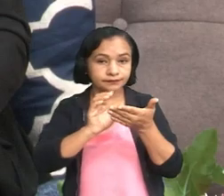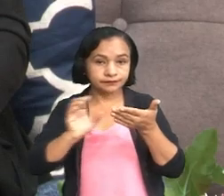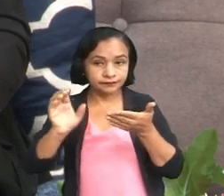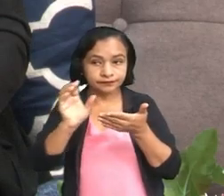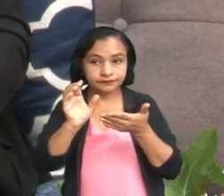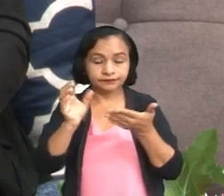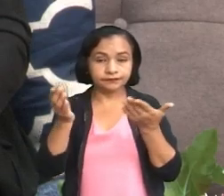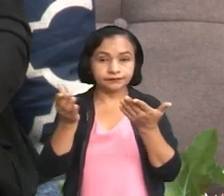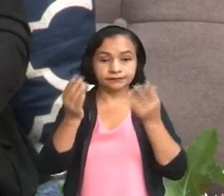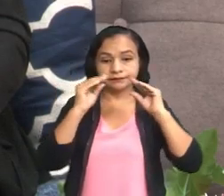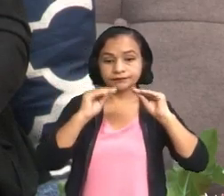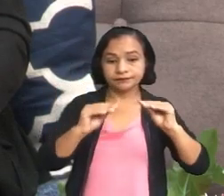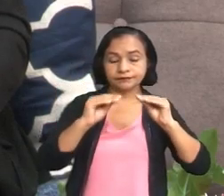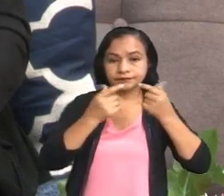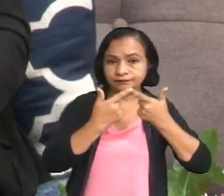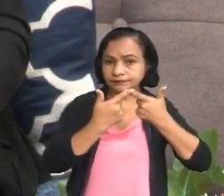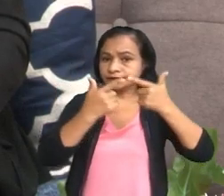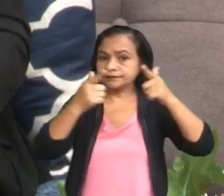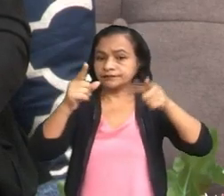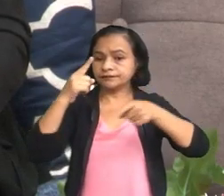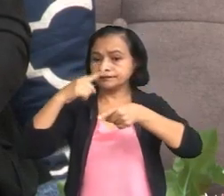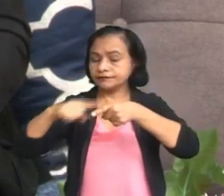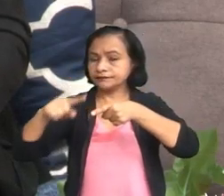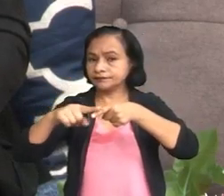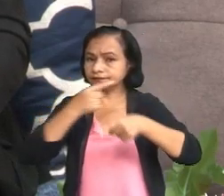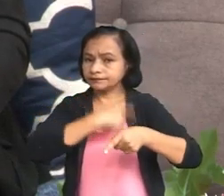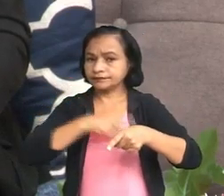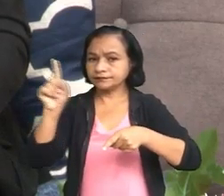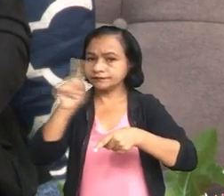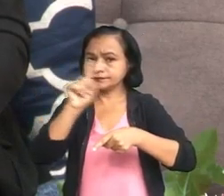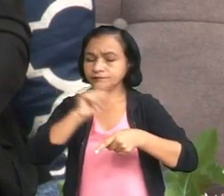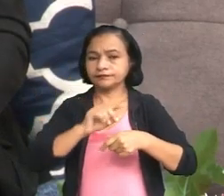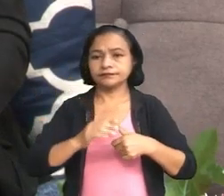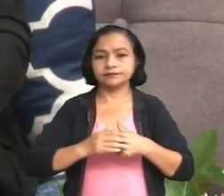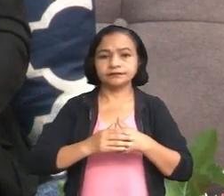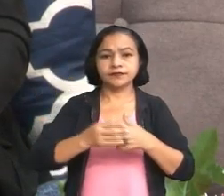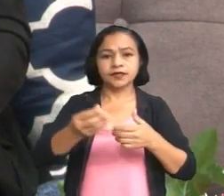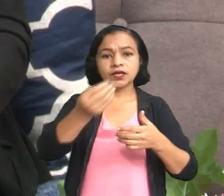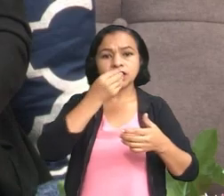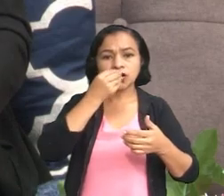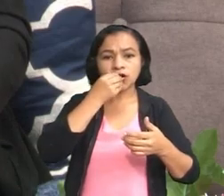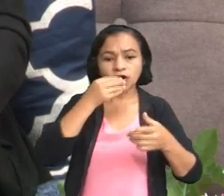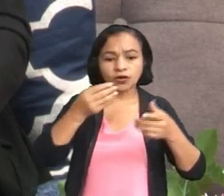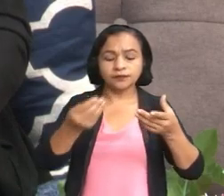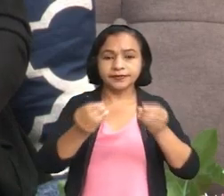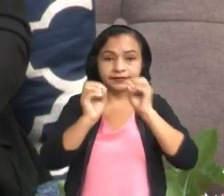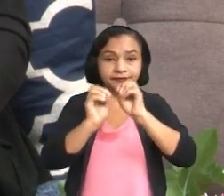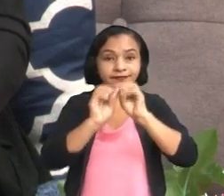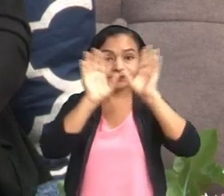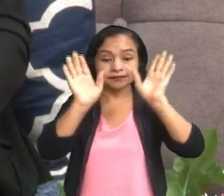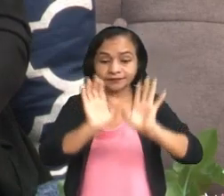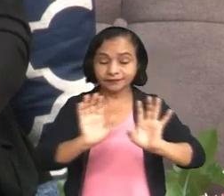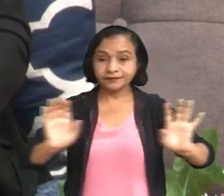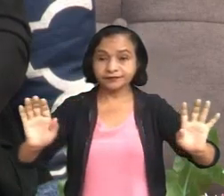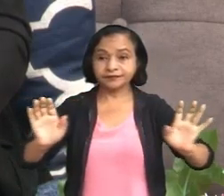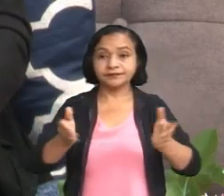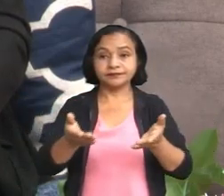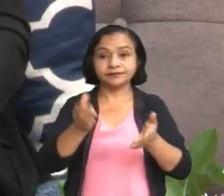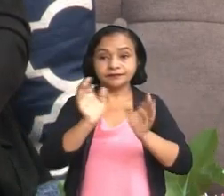con una educación gratuita, ¿verdad? Lo vemos cuando los niños reciben merienda escolar, lo vemos cuando los niños